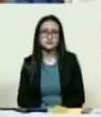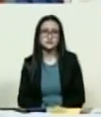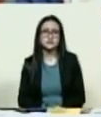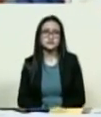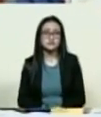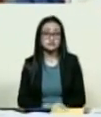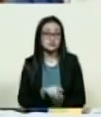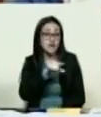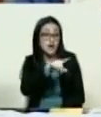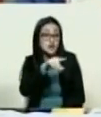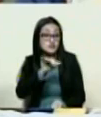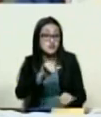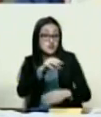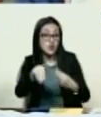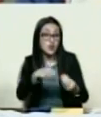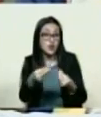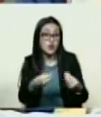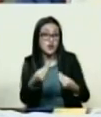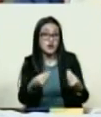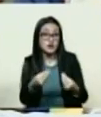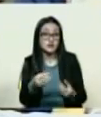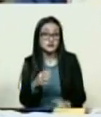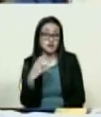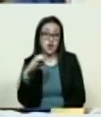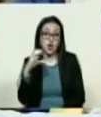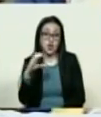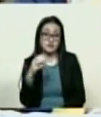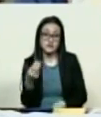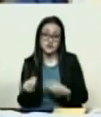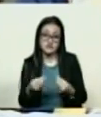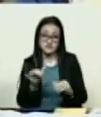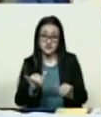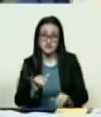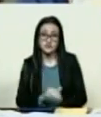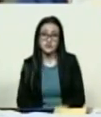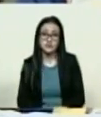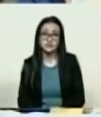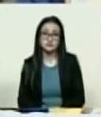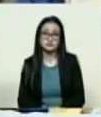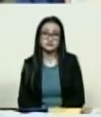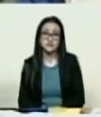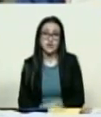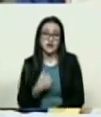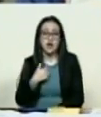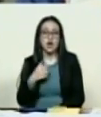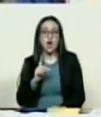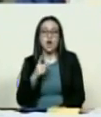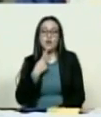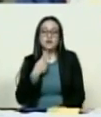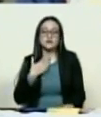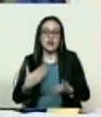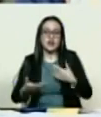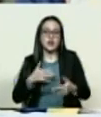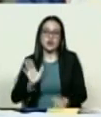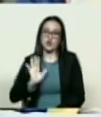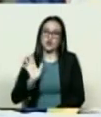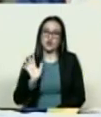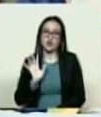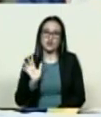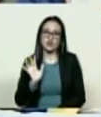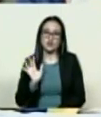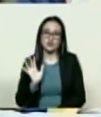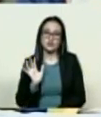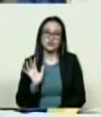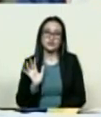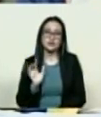generado por ellos mismos. Nosotros, en verdad, no es que no nos preocupa lo que diga el gobierno colombiano,